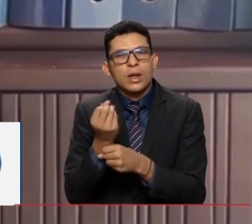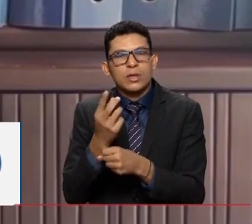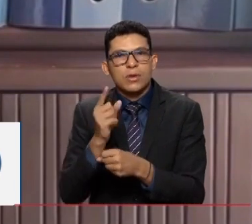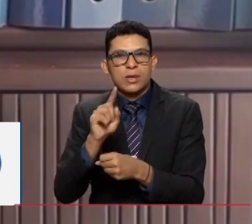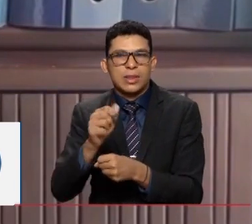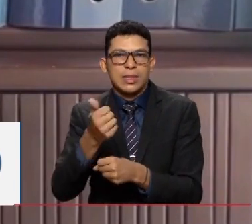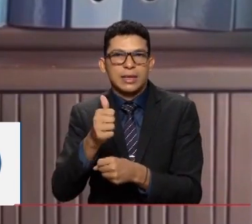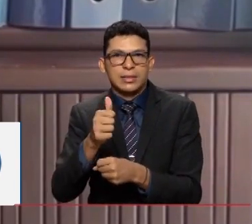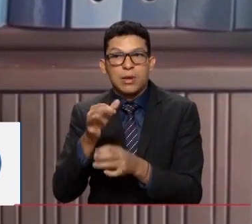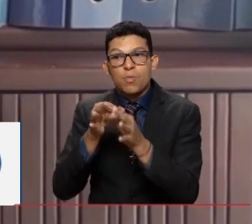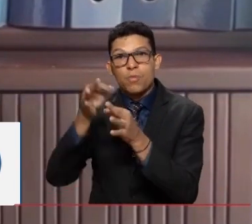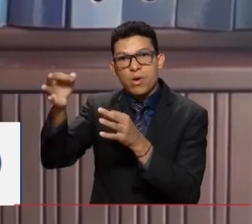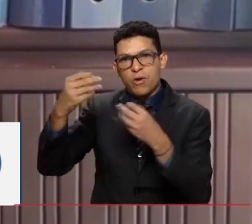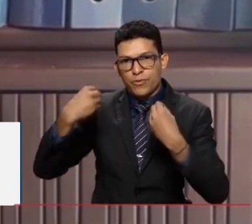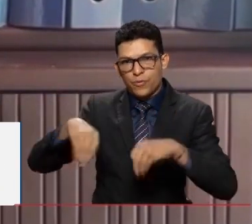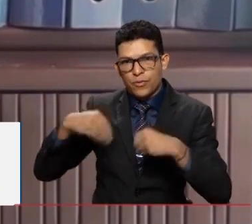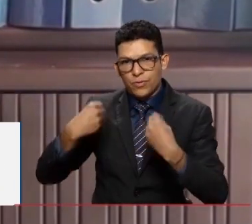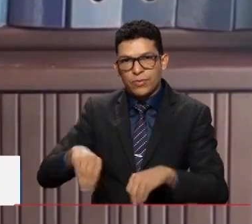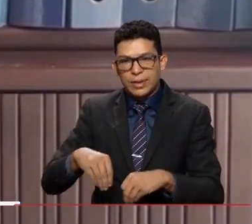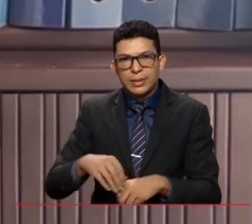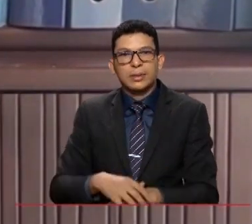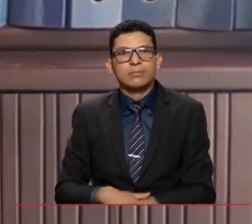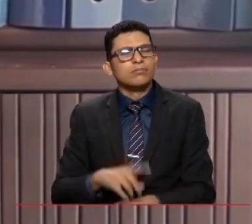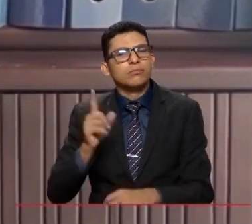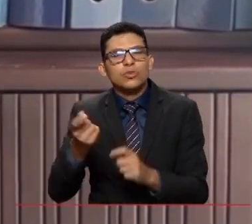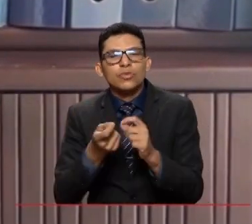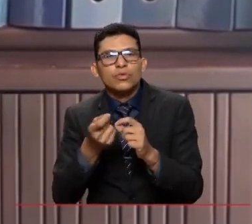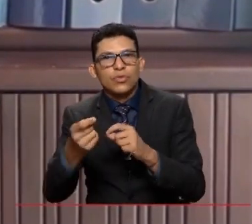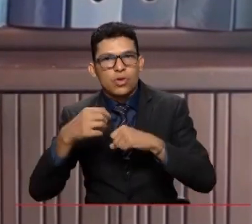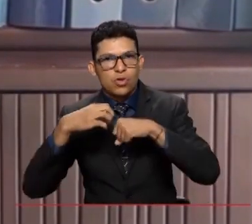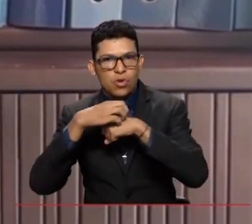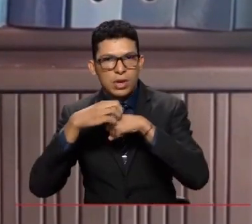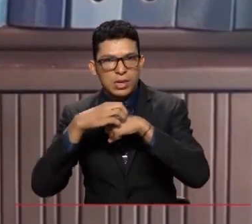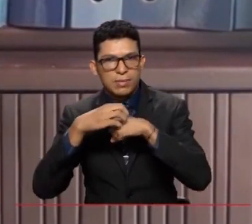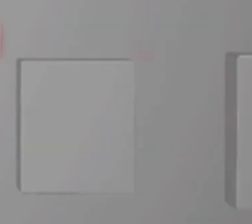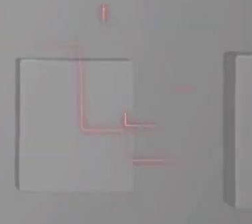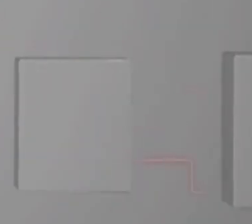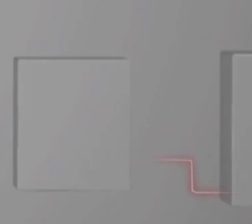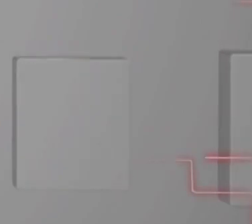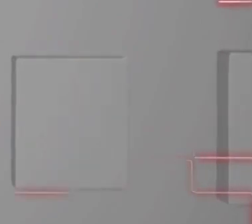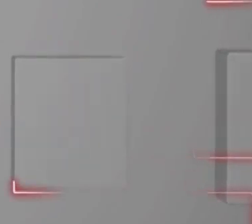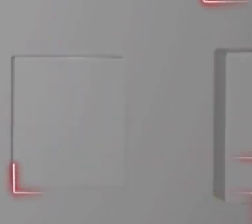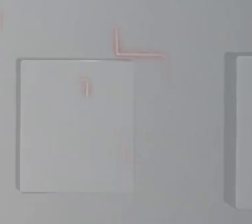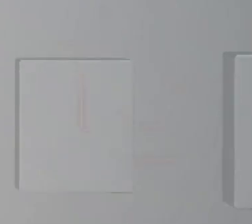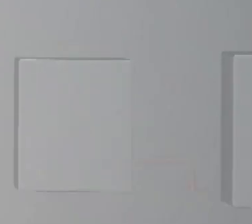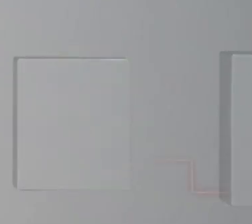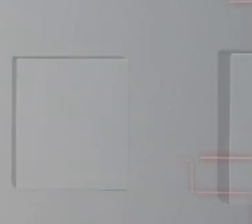Barragán, municipio de Tuluá, en los límites con Tolima, en la cordillera central.